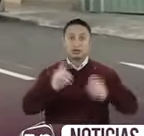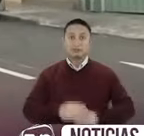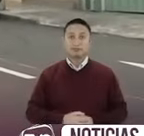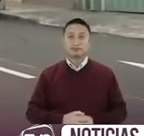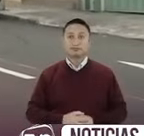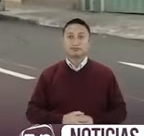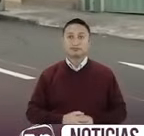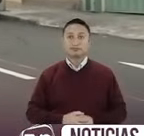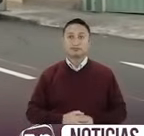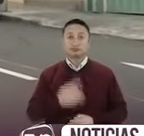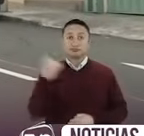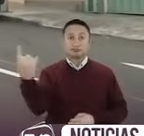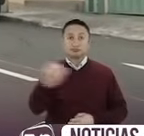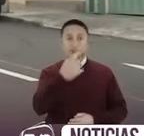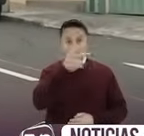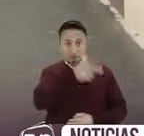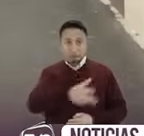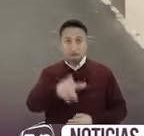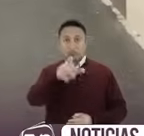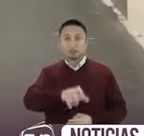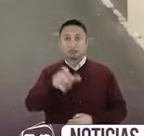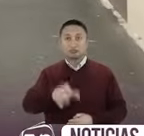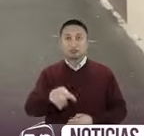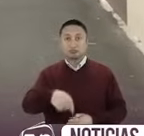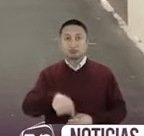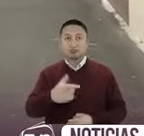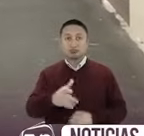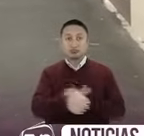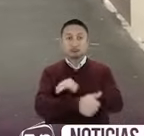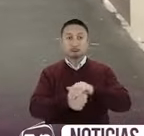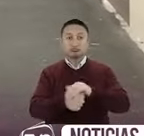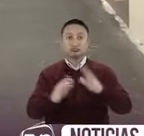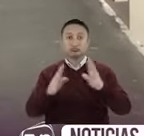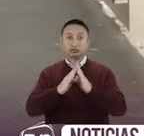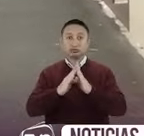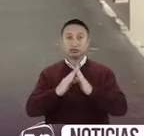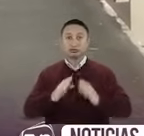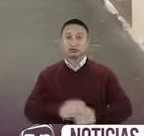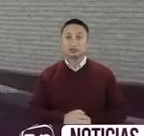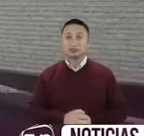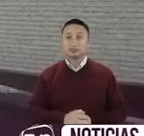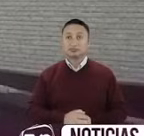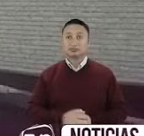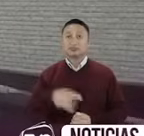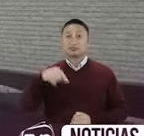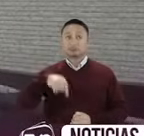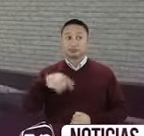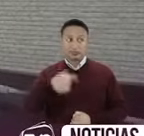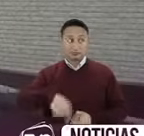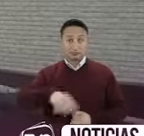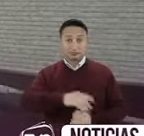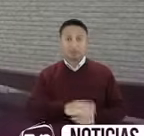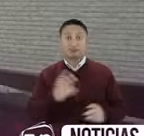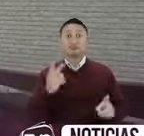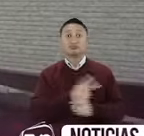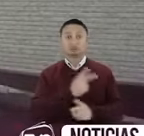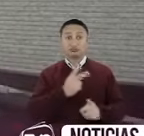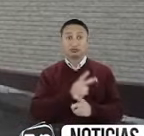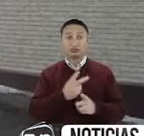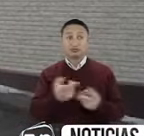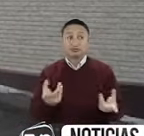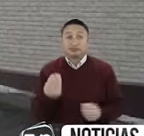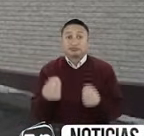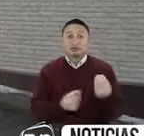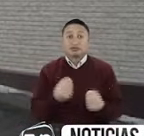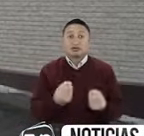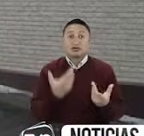zona. Los moradores están encerrados en sus casas, puesto que la inseguridad es el pan de cada día. Ni cómo salir un rato